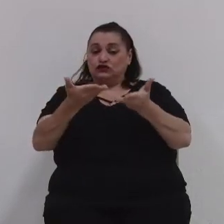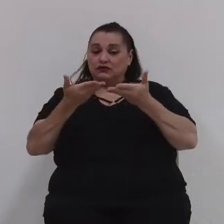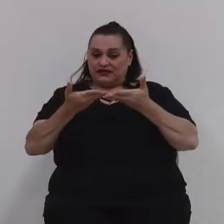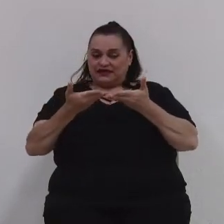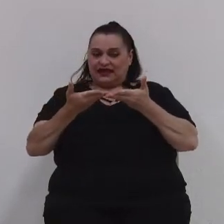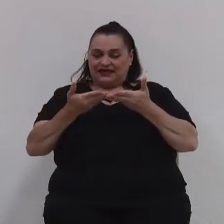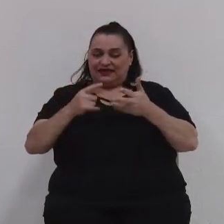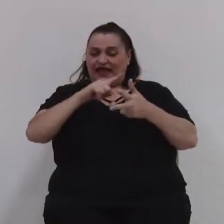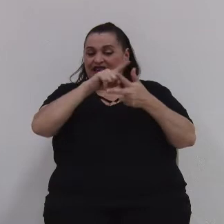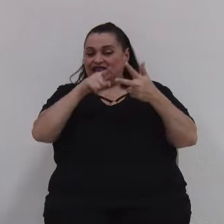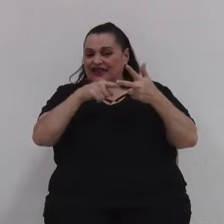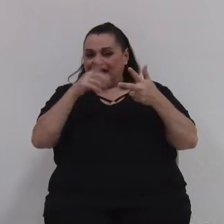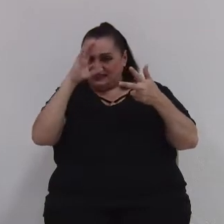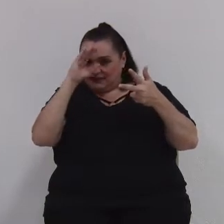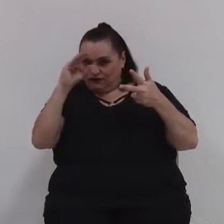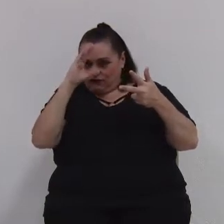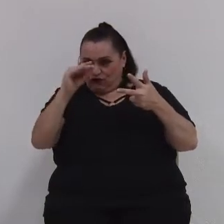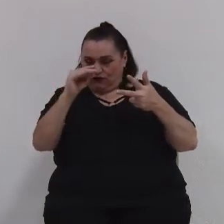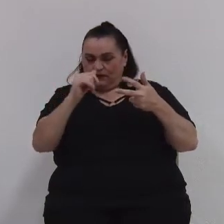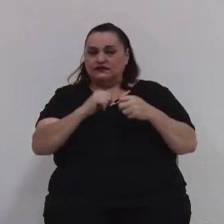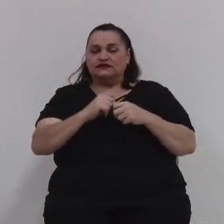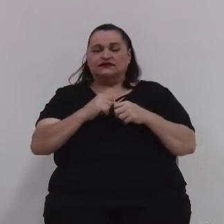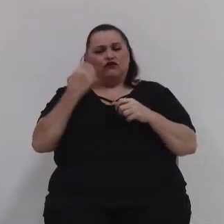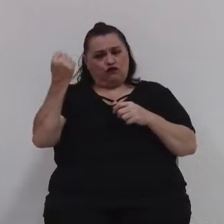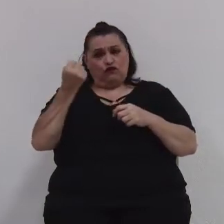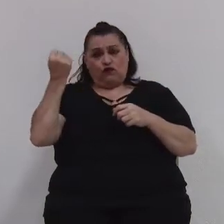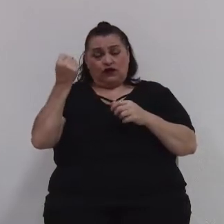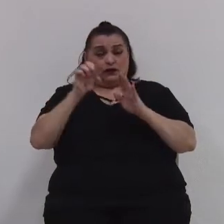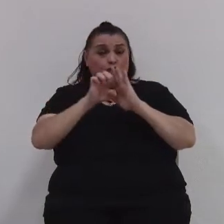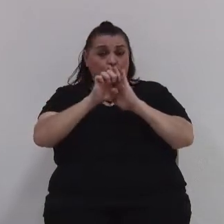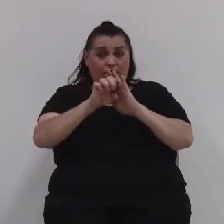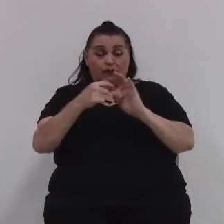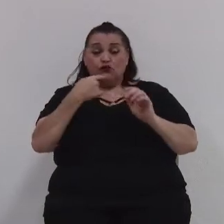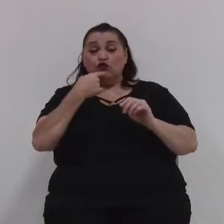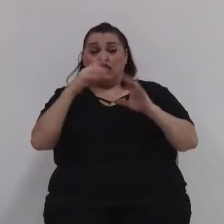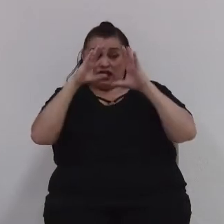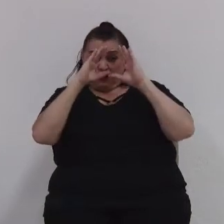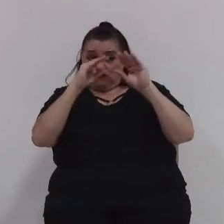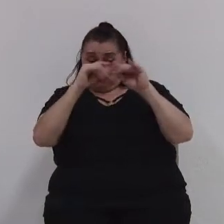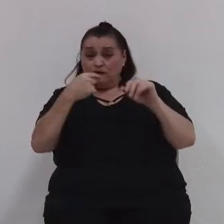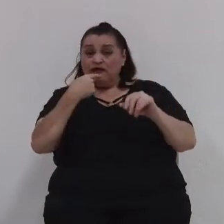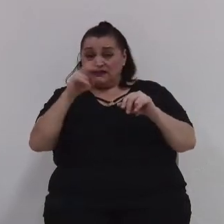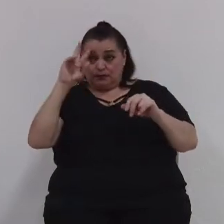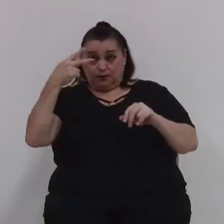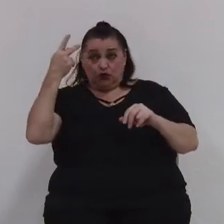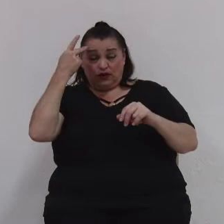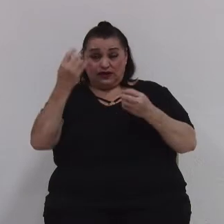trilogía de informes. Y es muy fuerte, por ejemplo, cuando el informe dice, en relación con la política